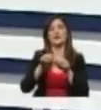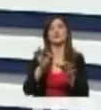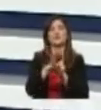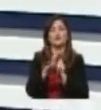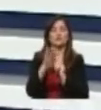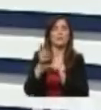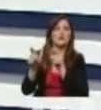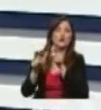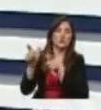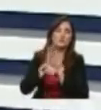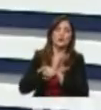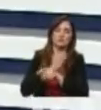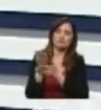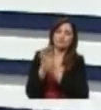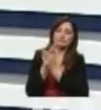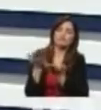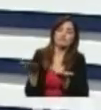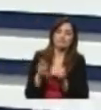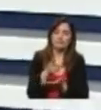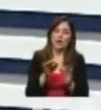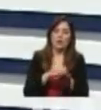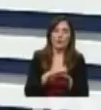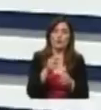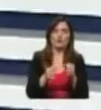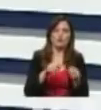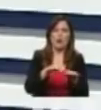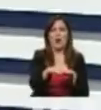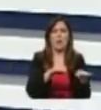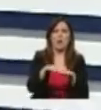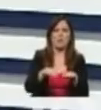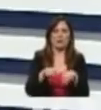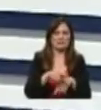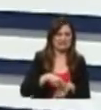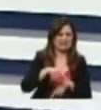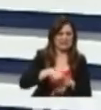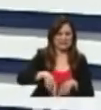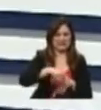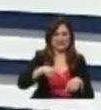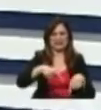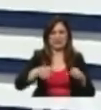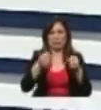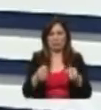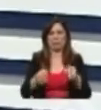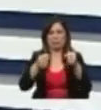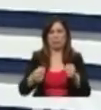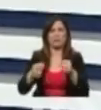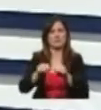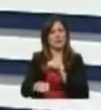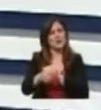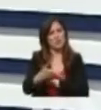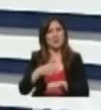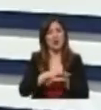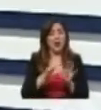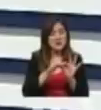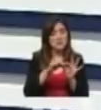funcionario. Que se encuentra en mal estado, que se deterioró porque todos los vehículos de carga pesada, maquinaria y todos los autobuses se pasaron por